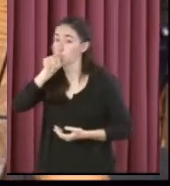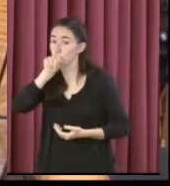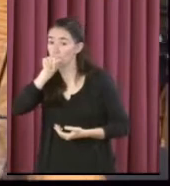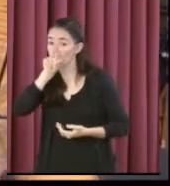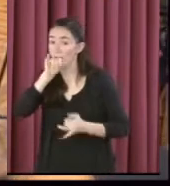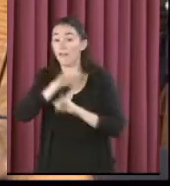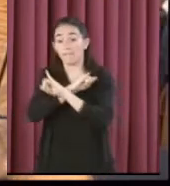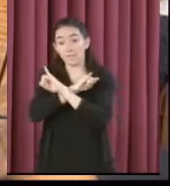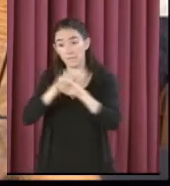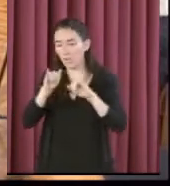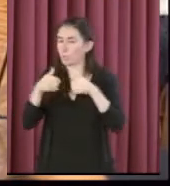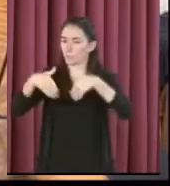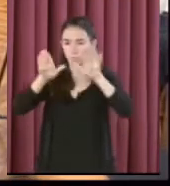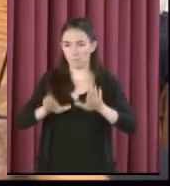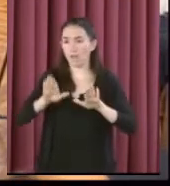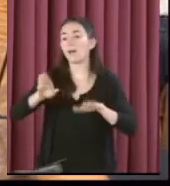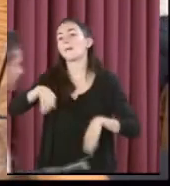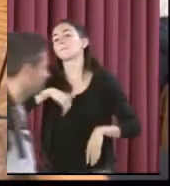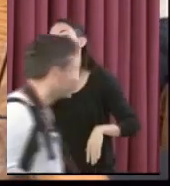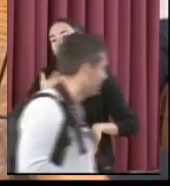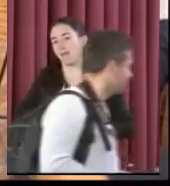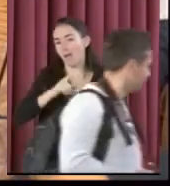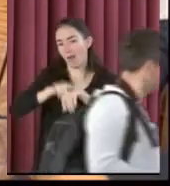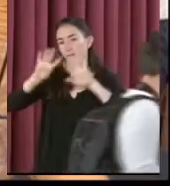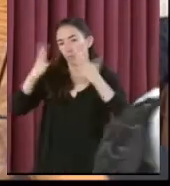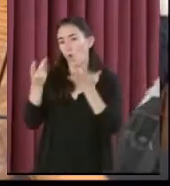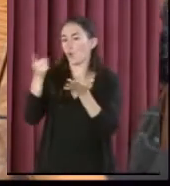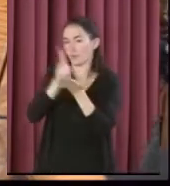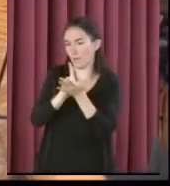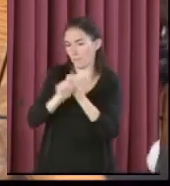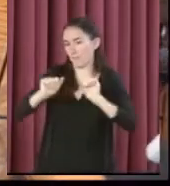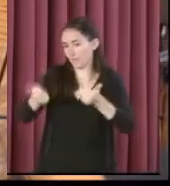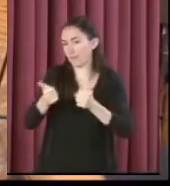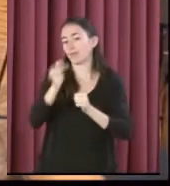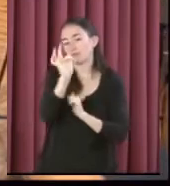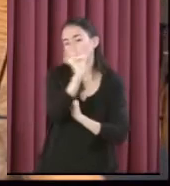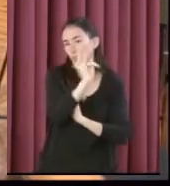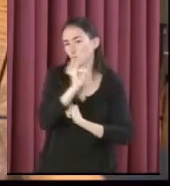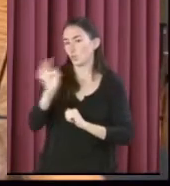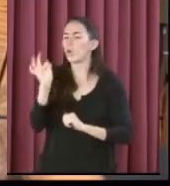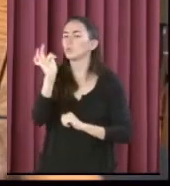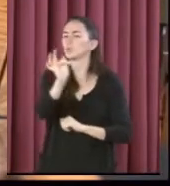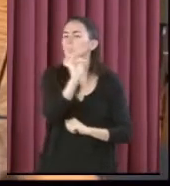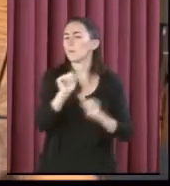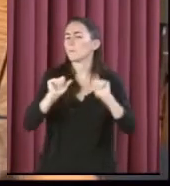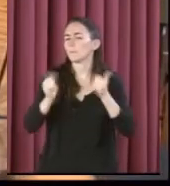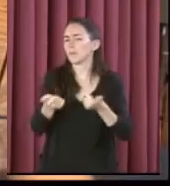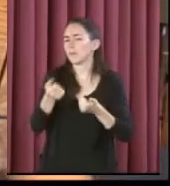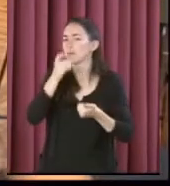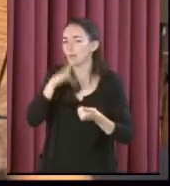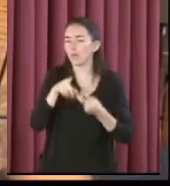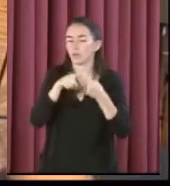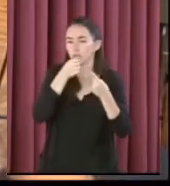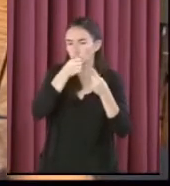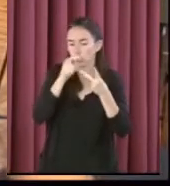se suspenderá el debate, siendo reanudado mañana a partir de las 9 horas con las intervenciones por este orden de los portavoces de los grupos Socialista, Cambia